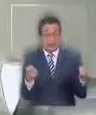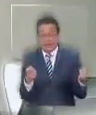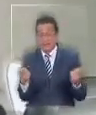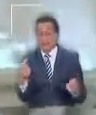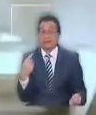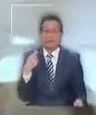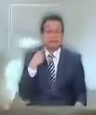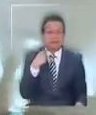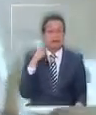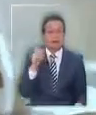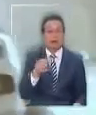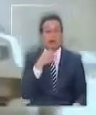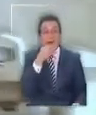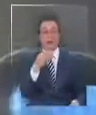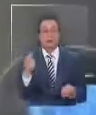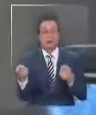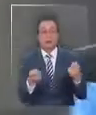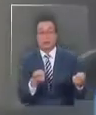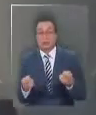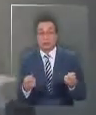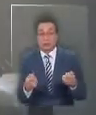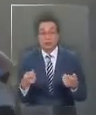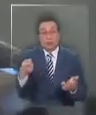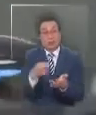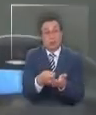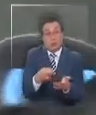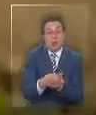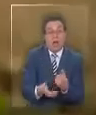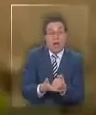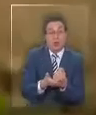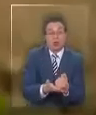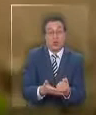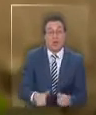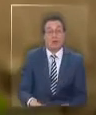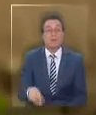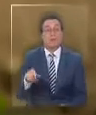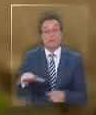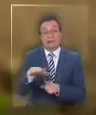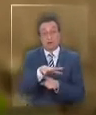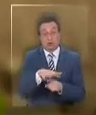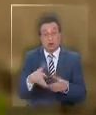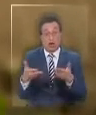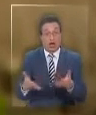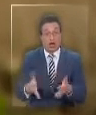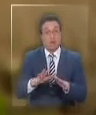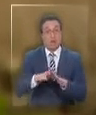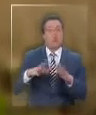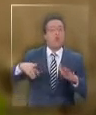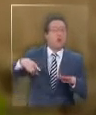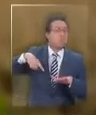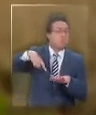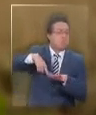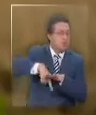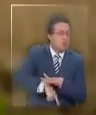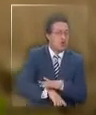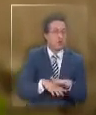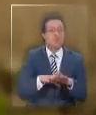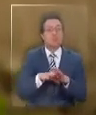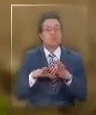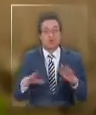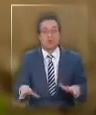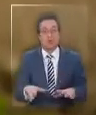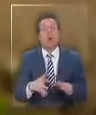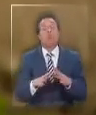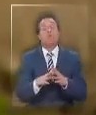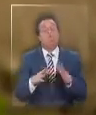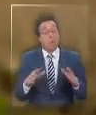las voces que piden un rescate financiero se repiten. La situación que estamos viviendo es extremadamente profunda y es